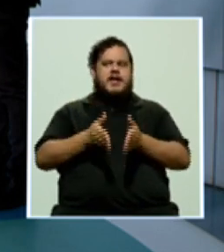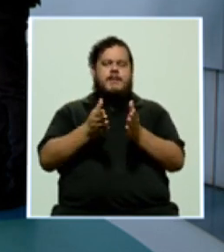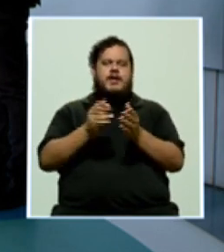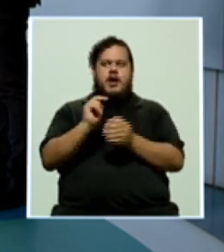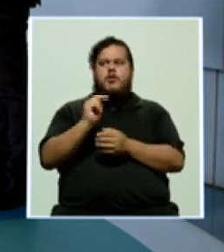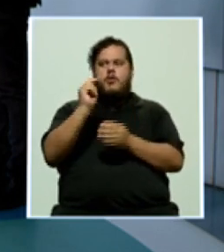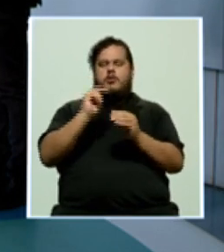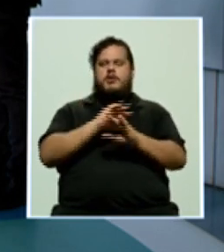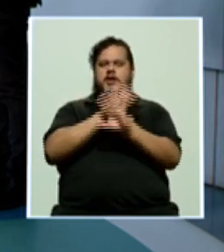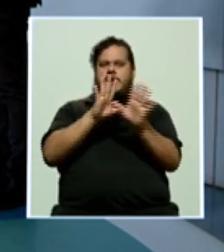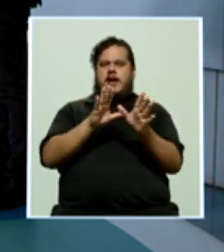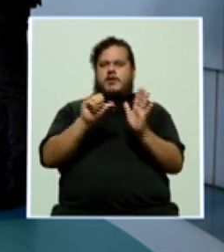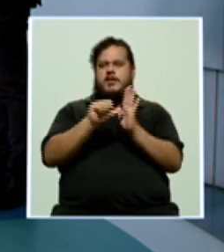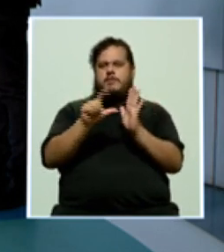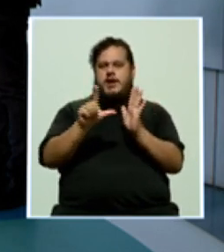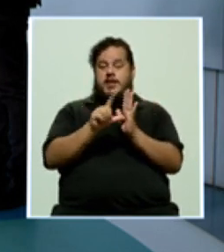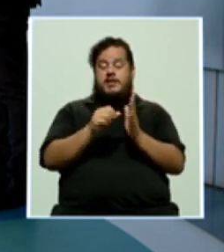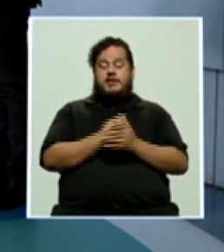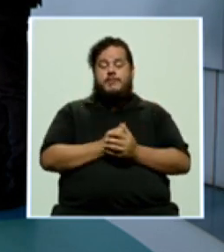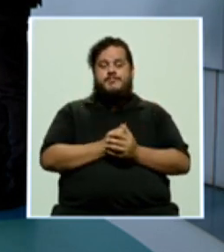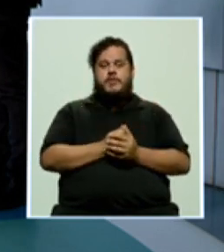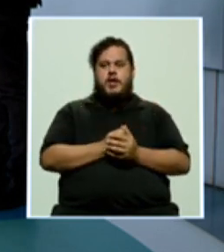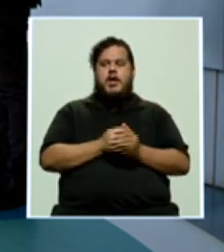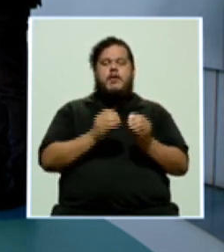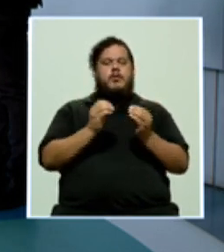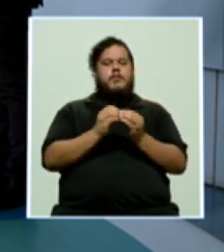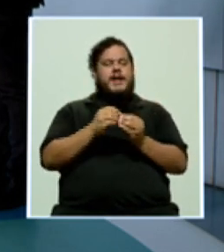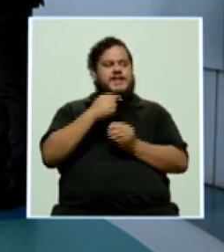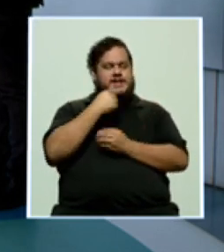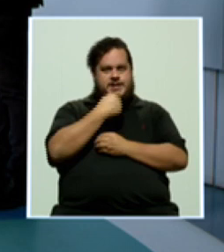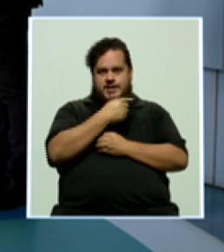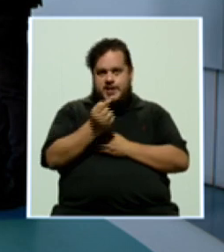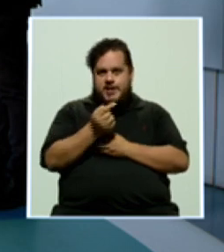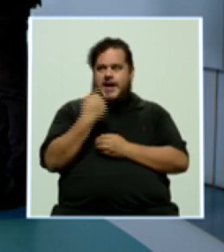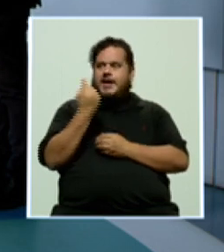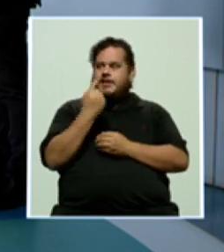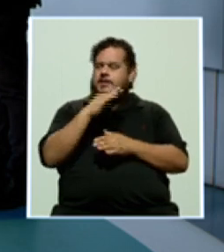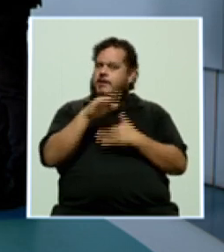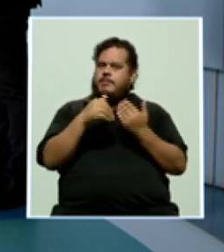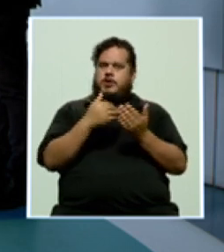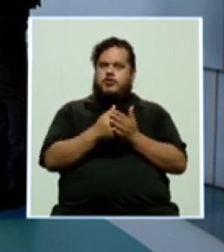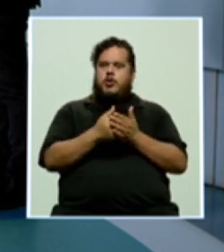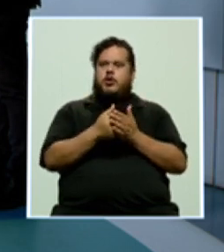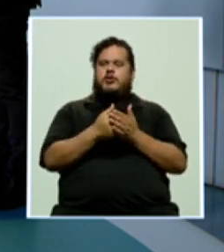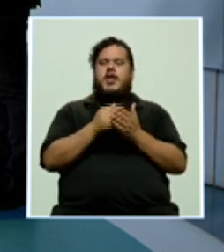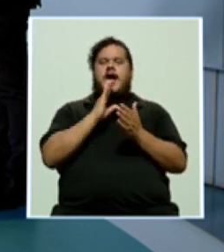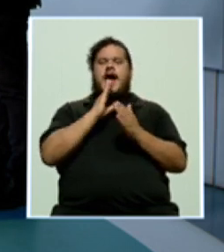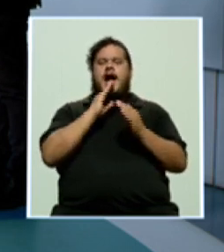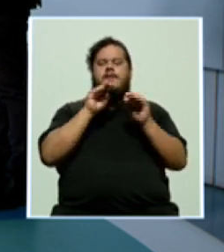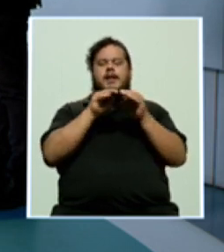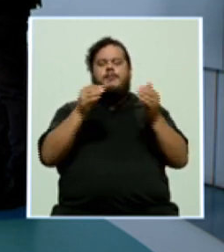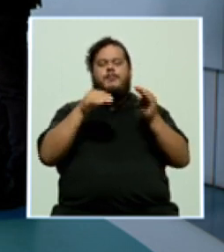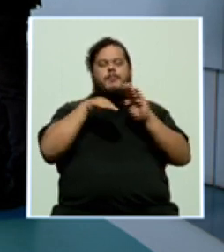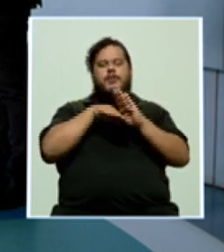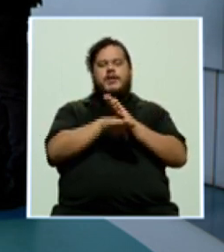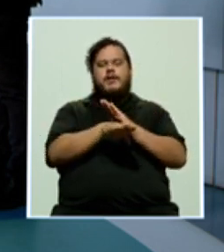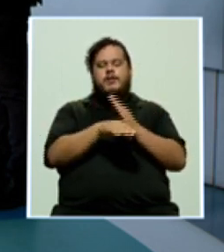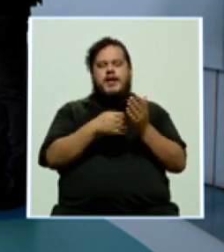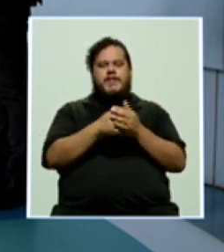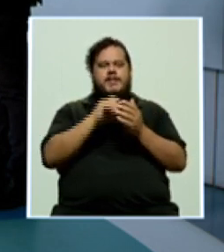norte claro en la Asamblea Legislativa. Por más dimes y diretes que hay, siempre todo se teje por debajo de la mesa y las grandes